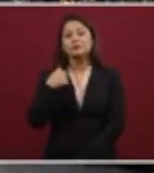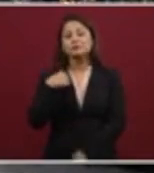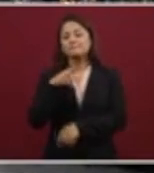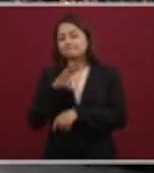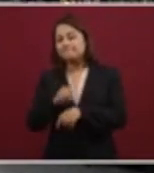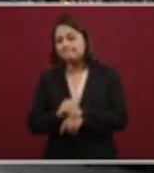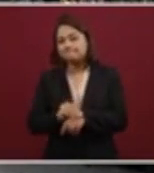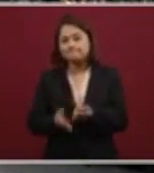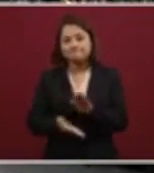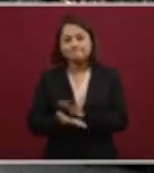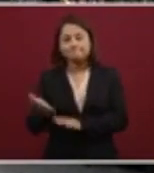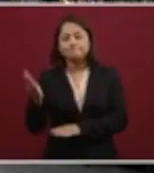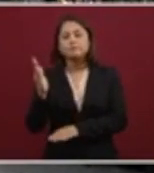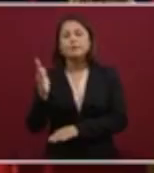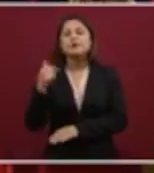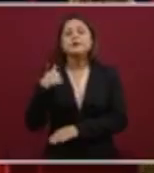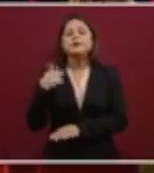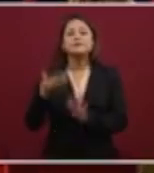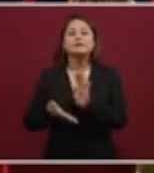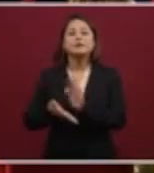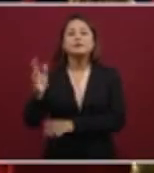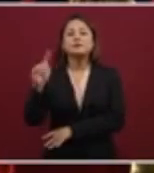a vamos a Tapachula.